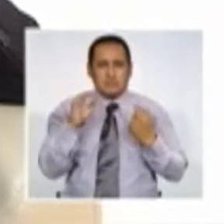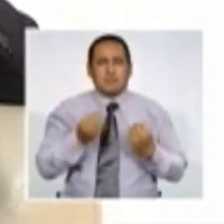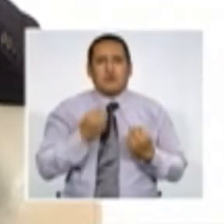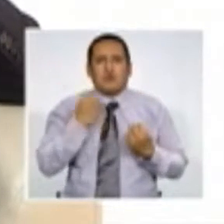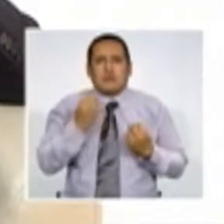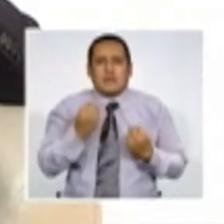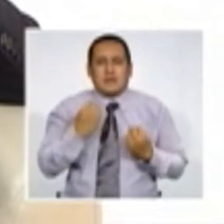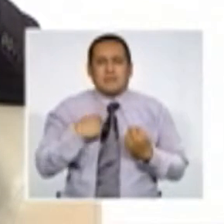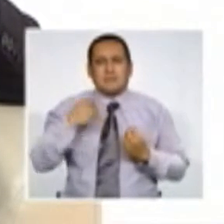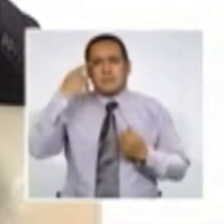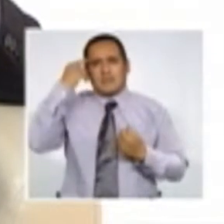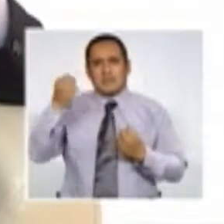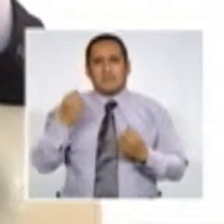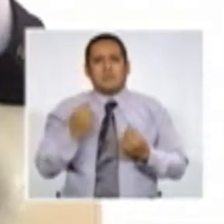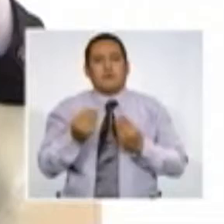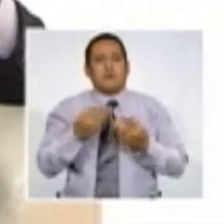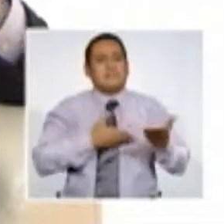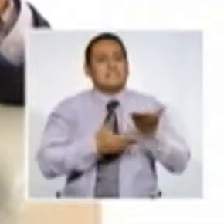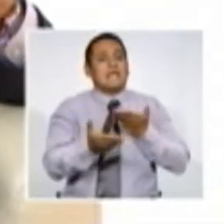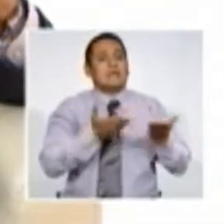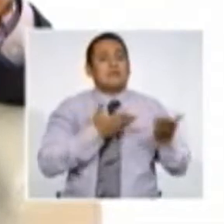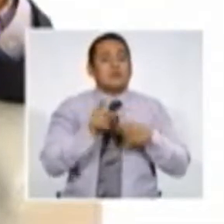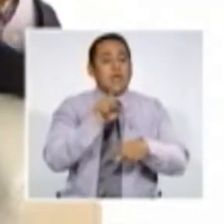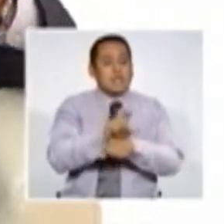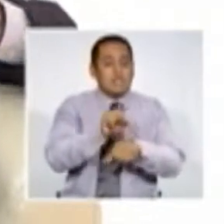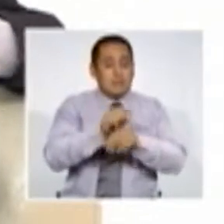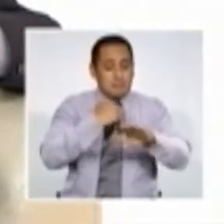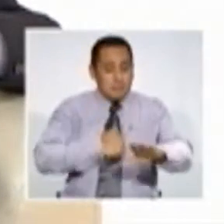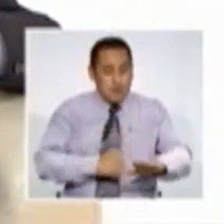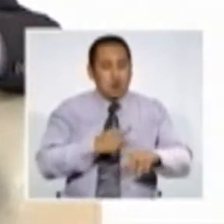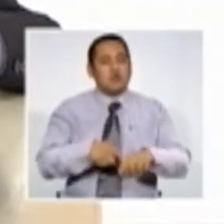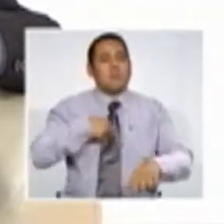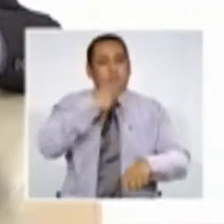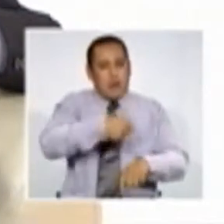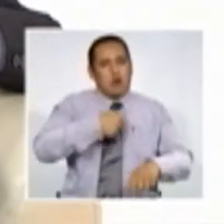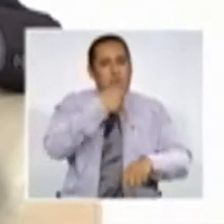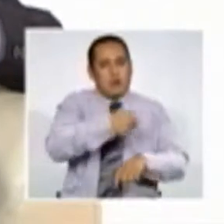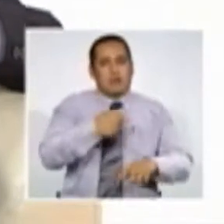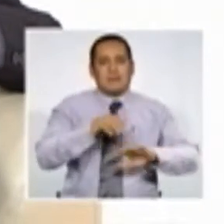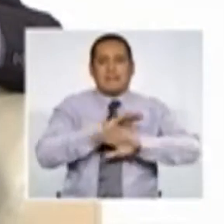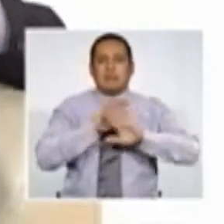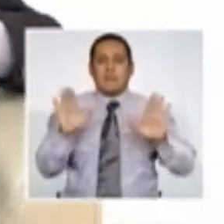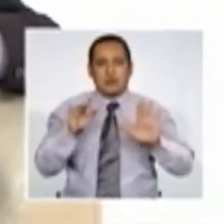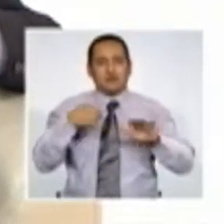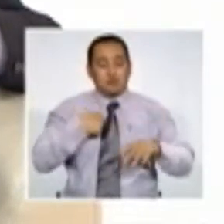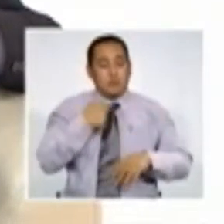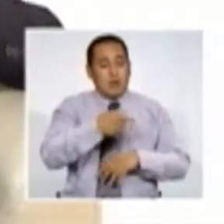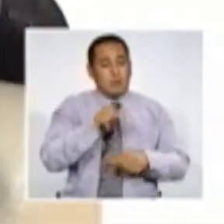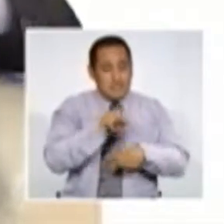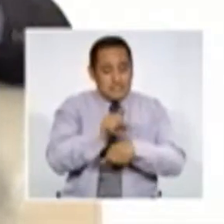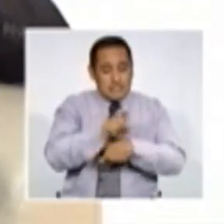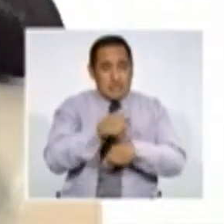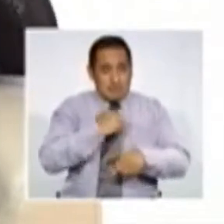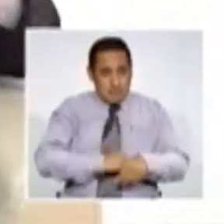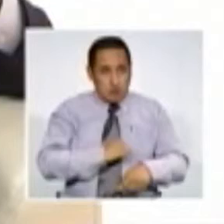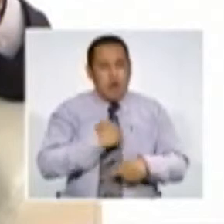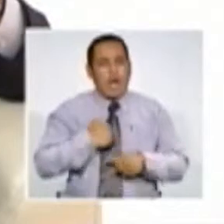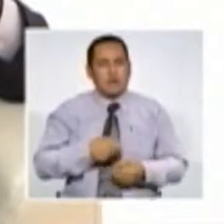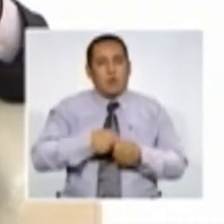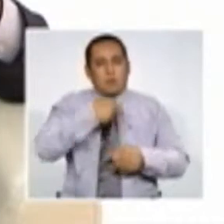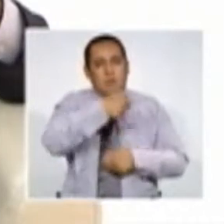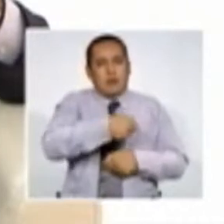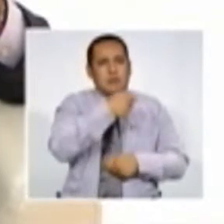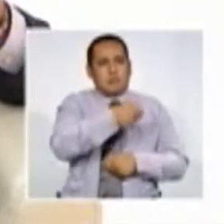el padre de familia por la contraprestación de un servicio educativo, porque esto es un servicio, entonces yo pago por el